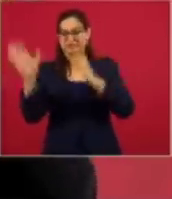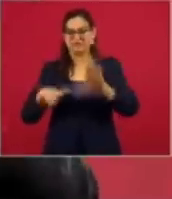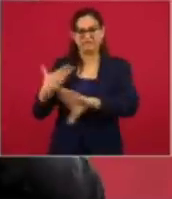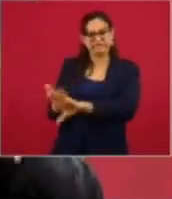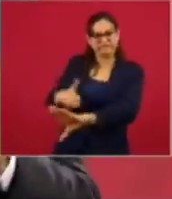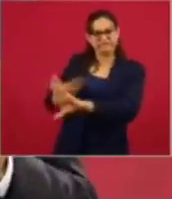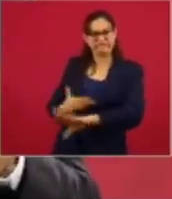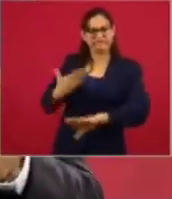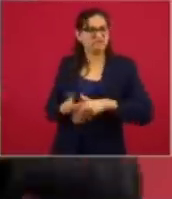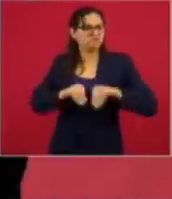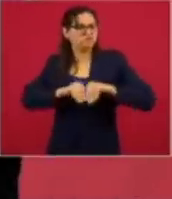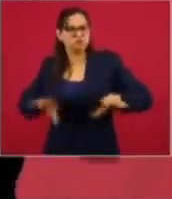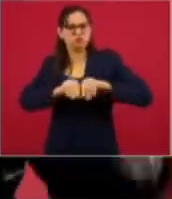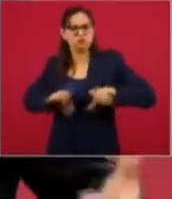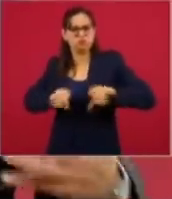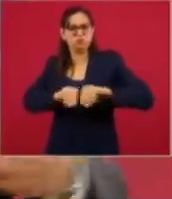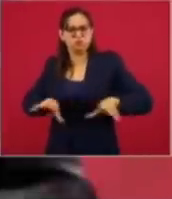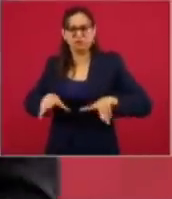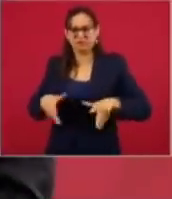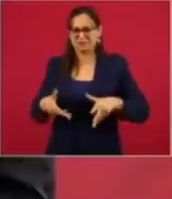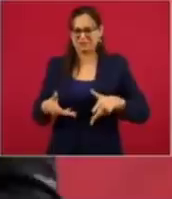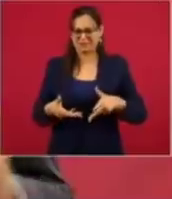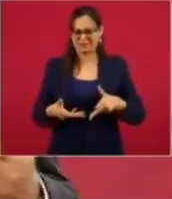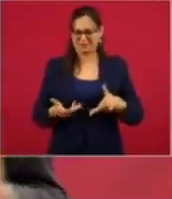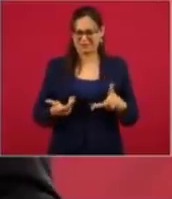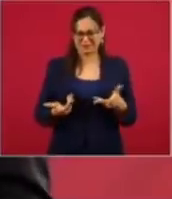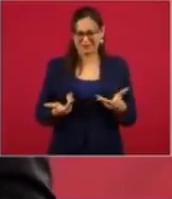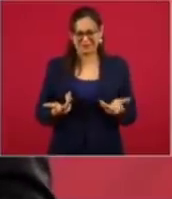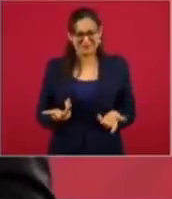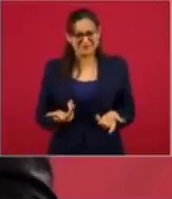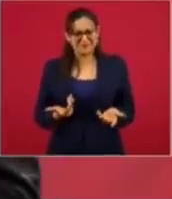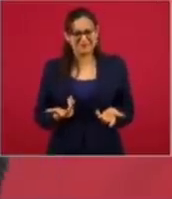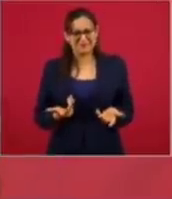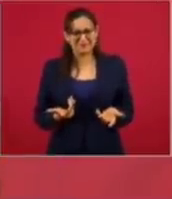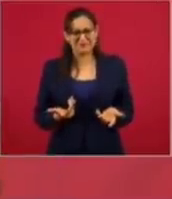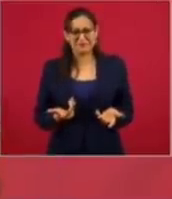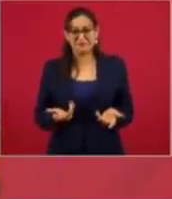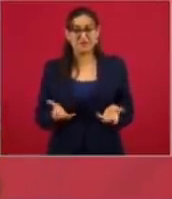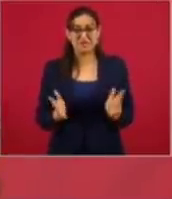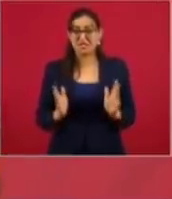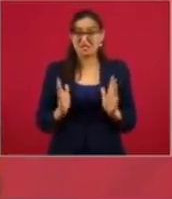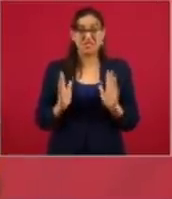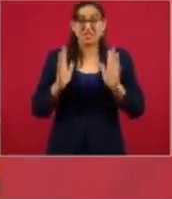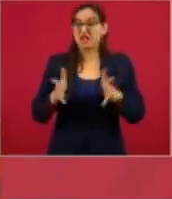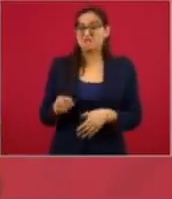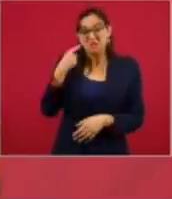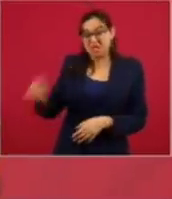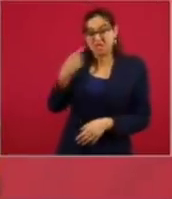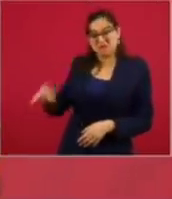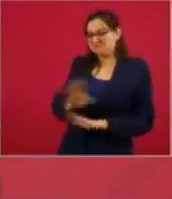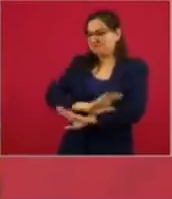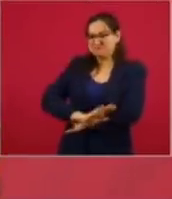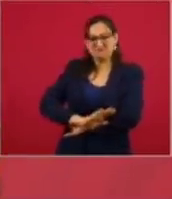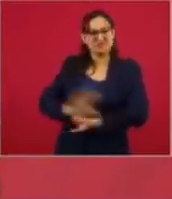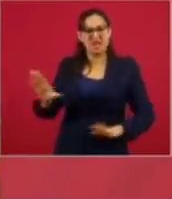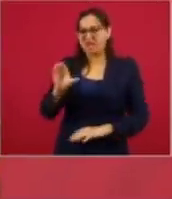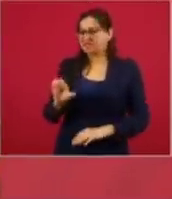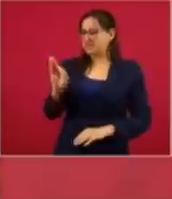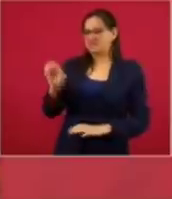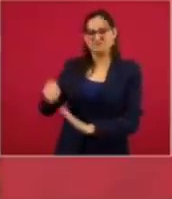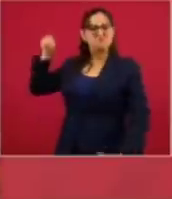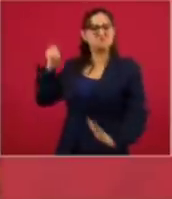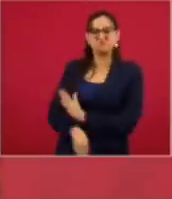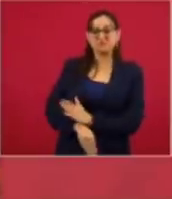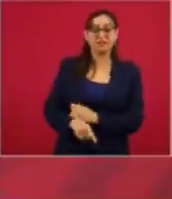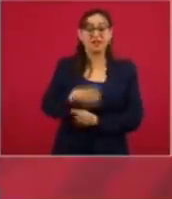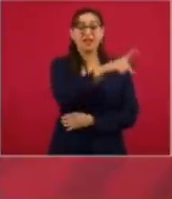y suponen de que ya es la debacle de la Comisión Federal de Electricidad, cosa que ellos